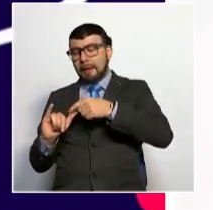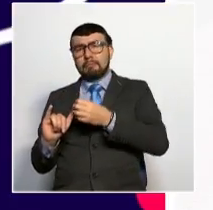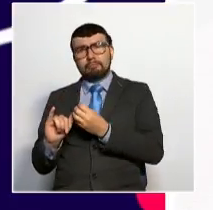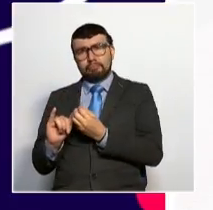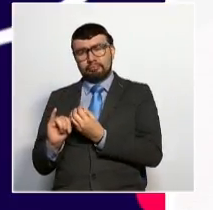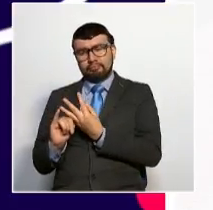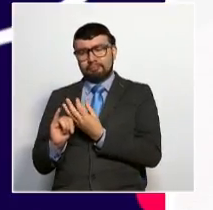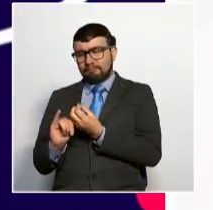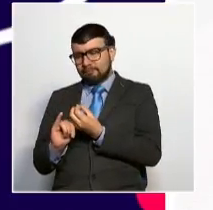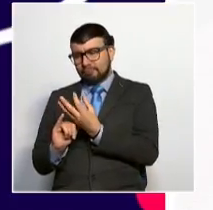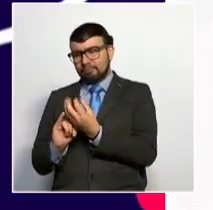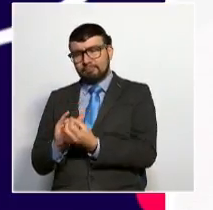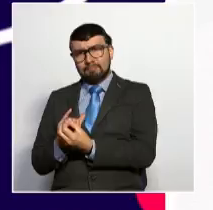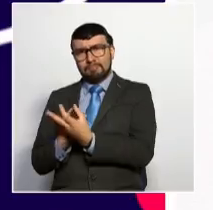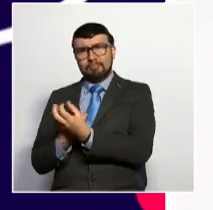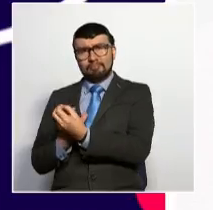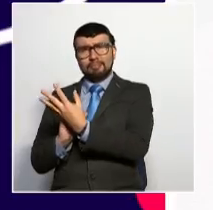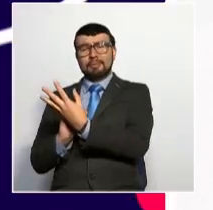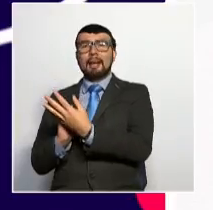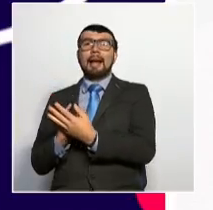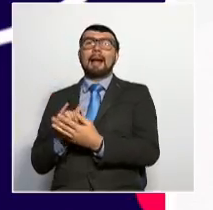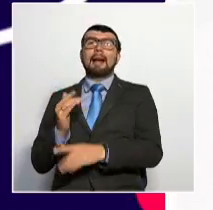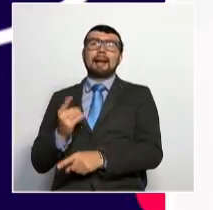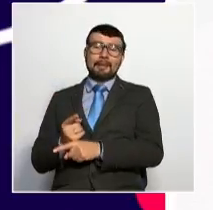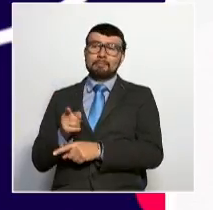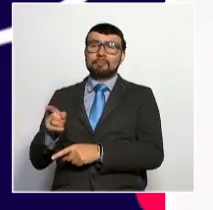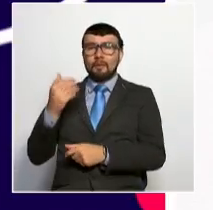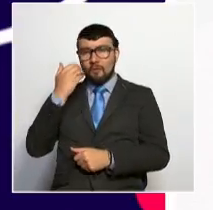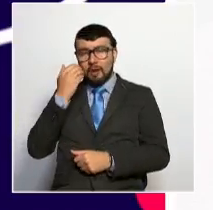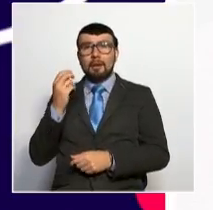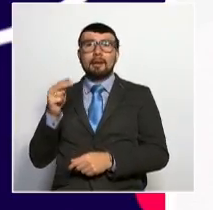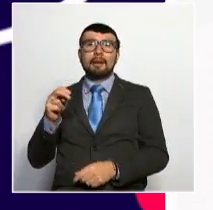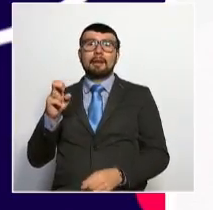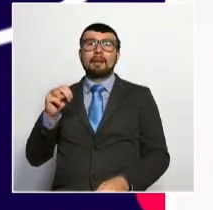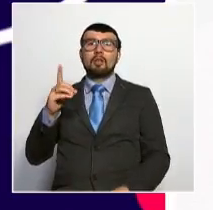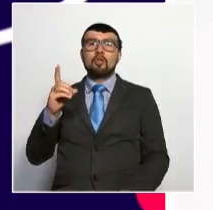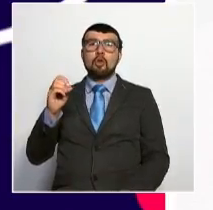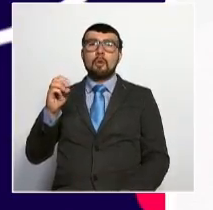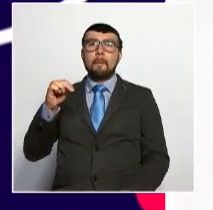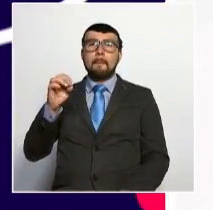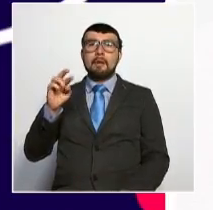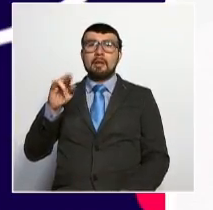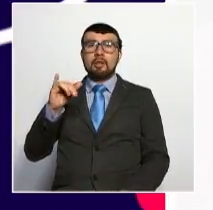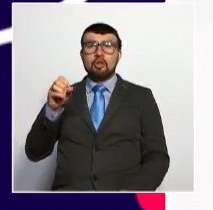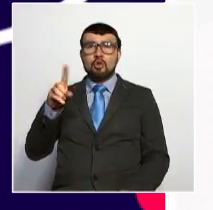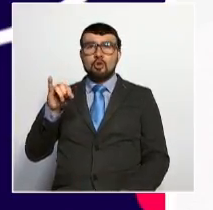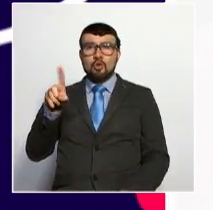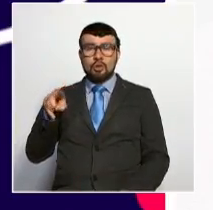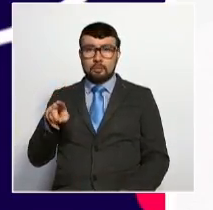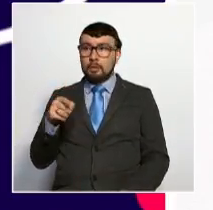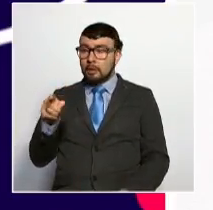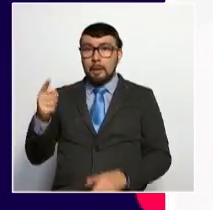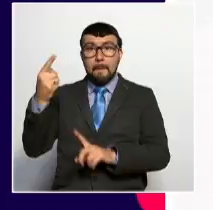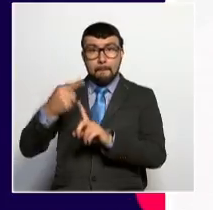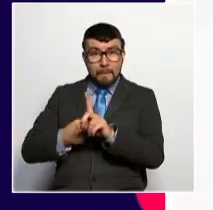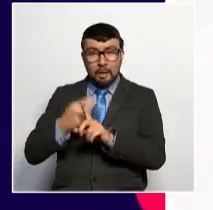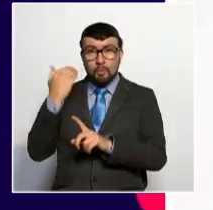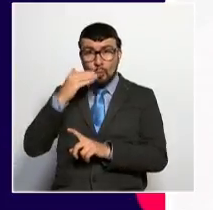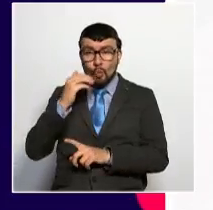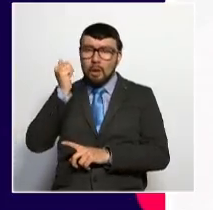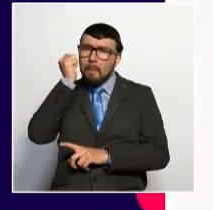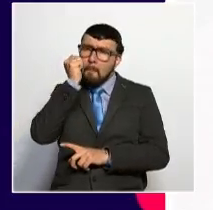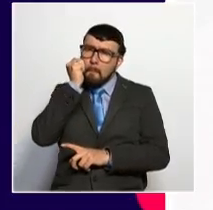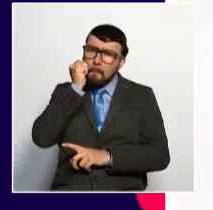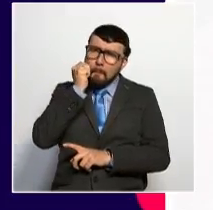prenden son las que terminan sufriendo endometriosis. Entonces, ¿qué sucede? Cada mes la mujer va a presentar,